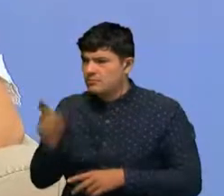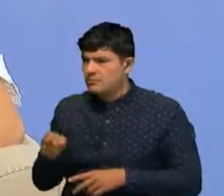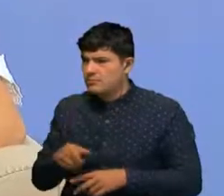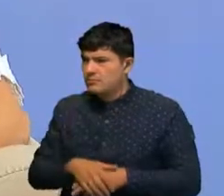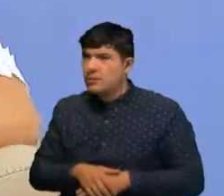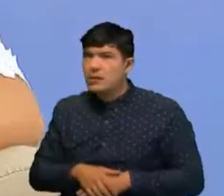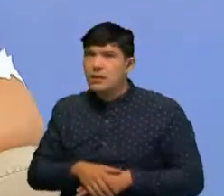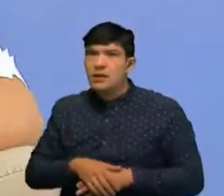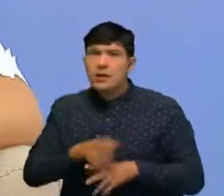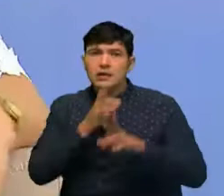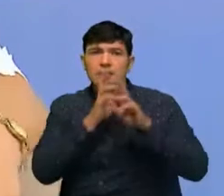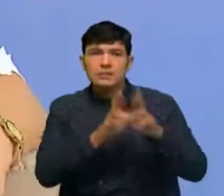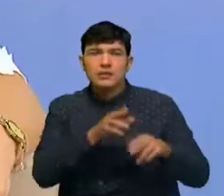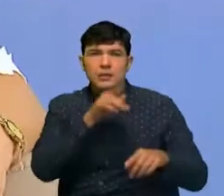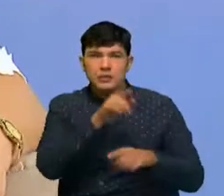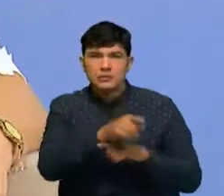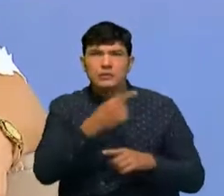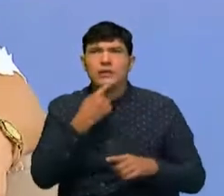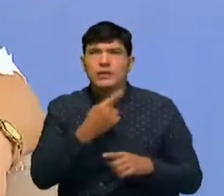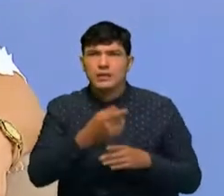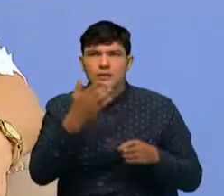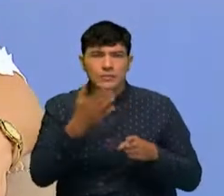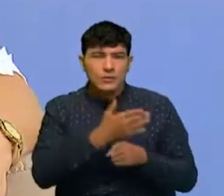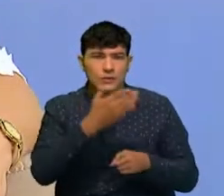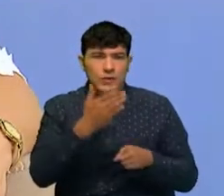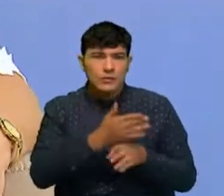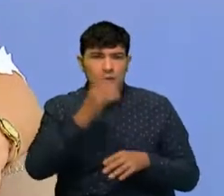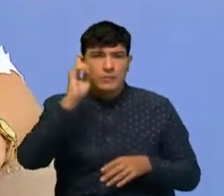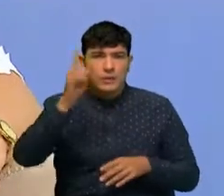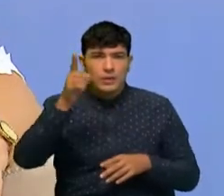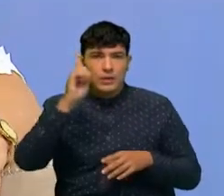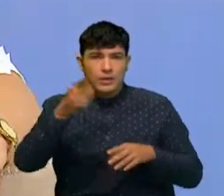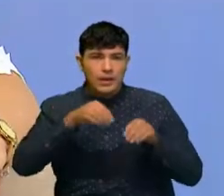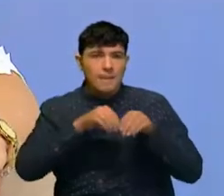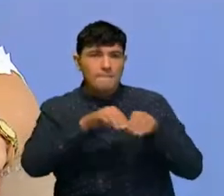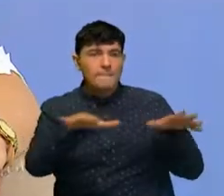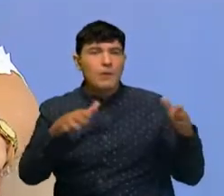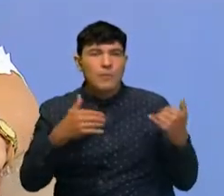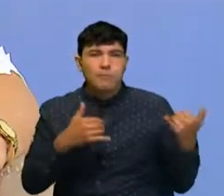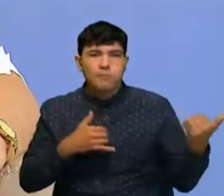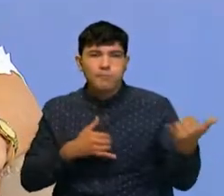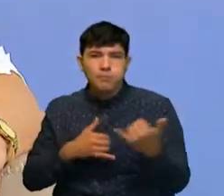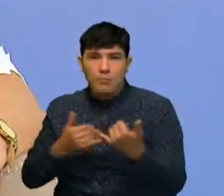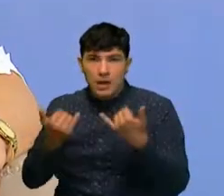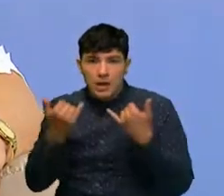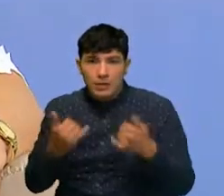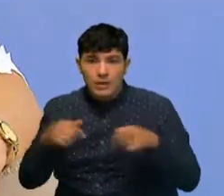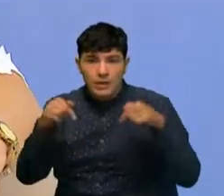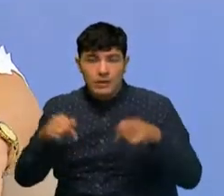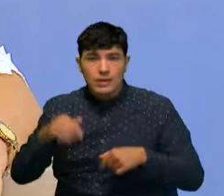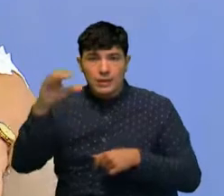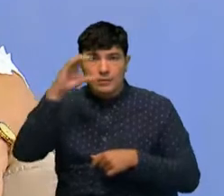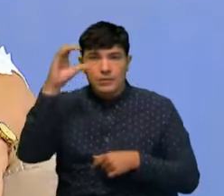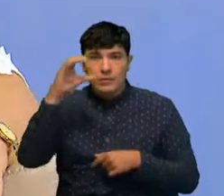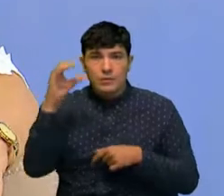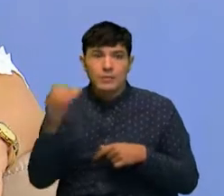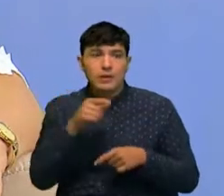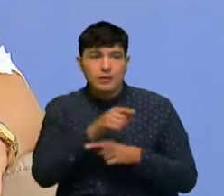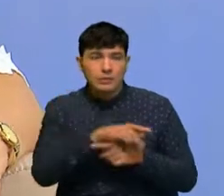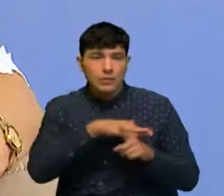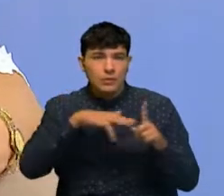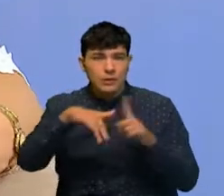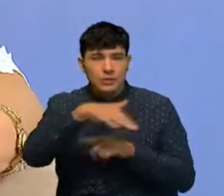decir la televidente, eso es un problema de las políticas públicas precisamente que se está presentando actualmente en el campo